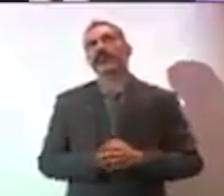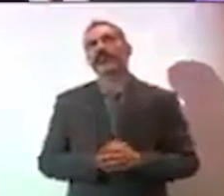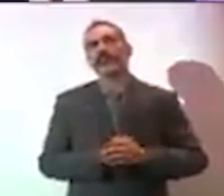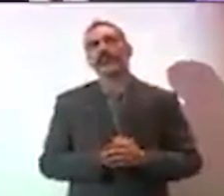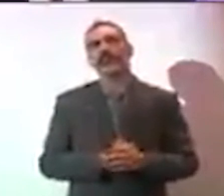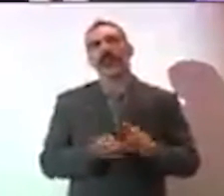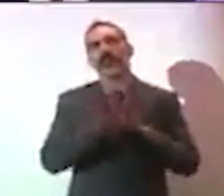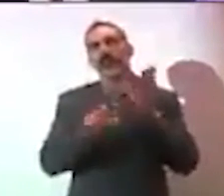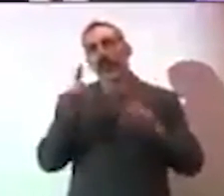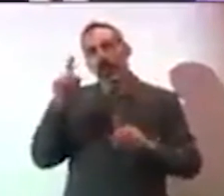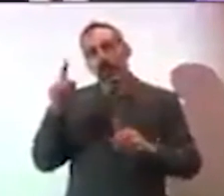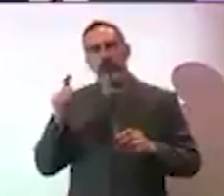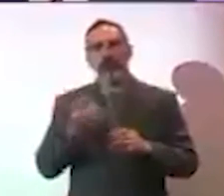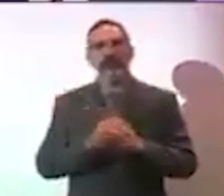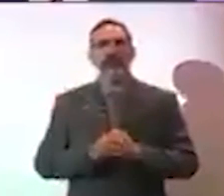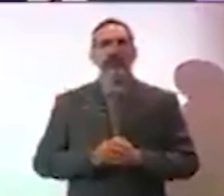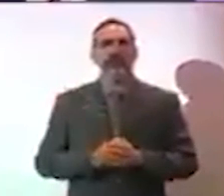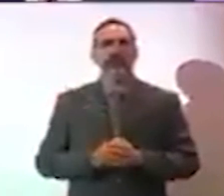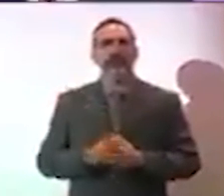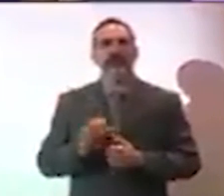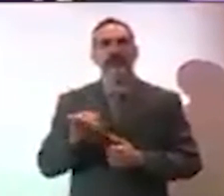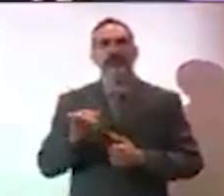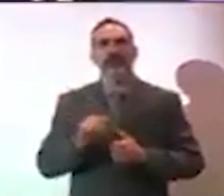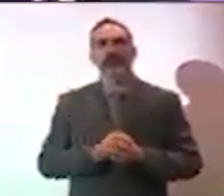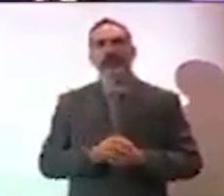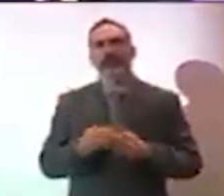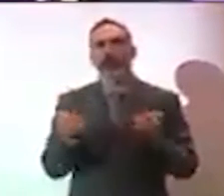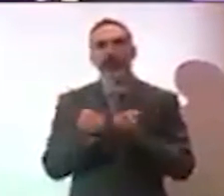en lo de la basura de Puebla, estamos ahí metidos.